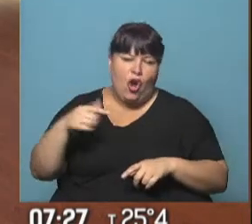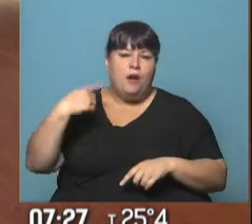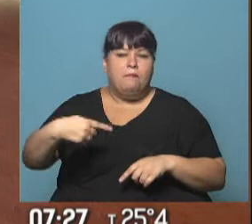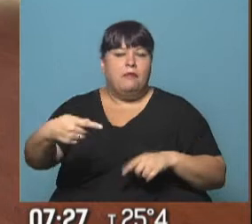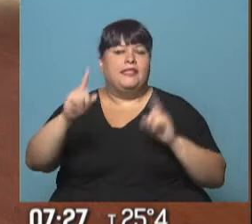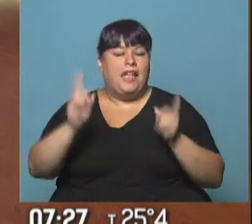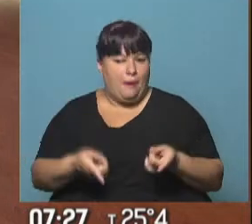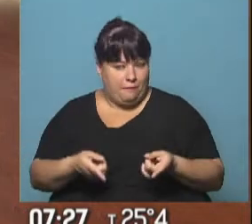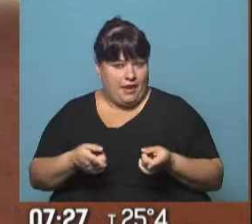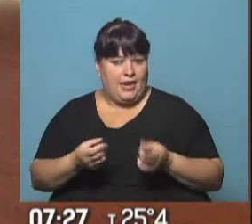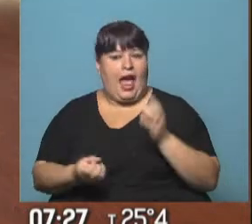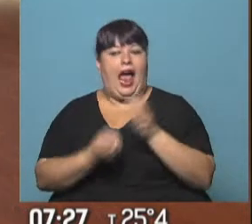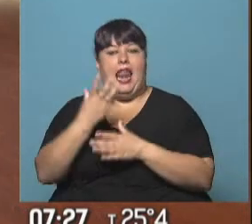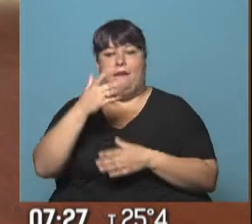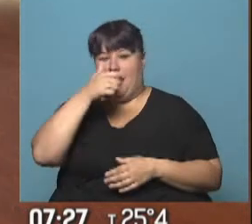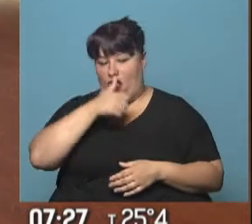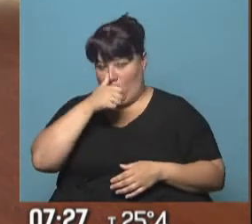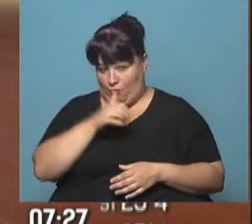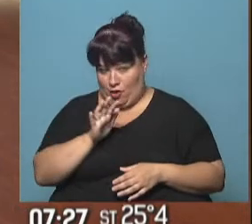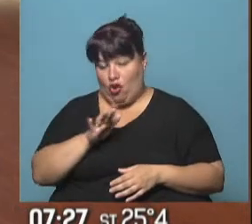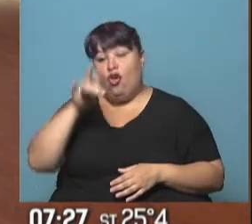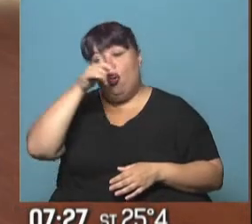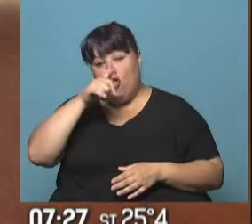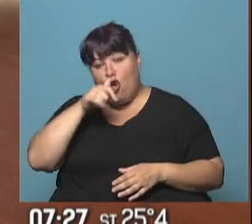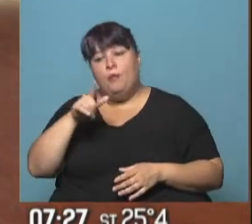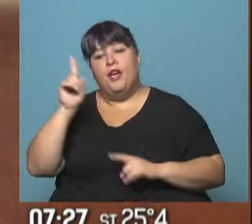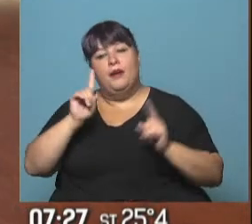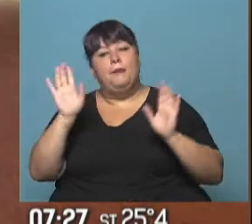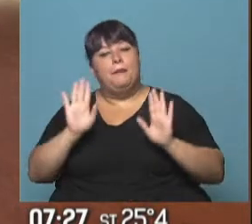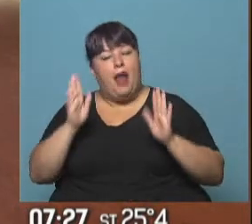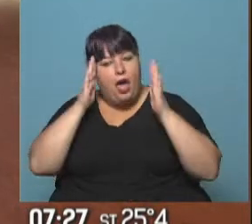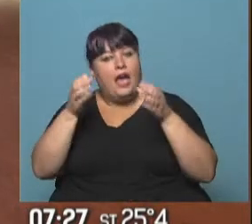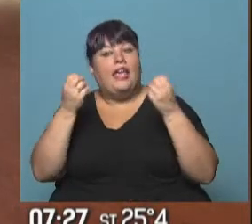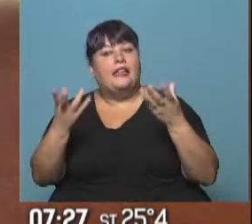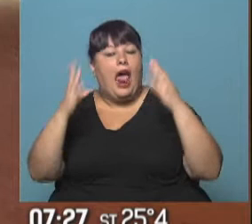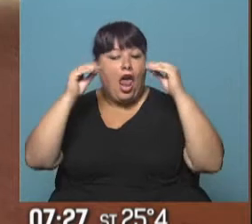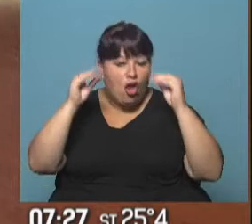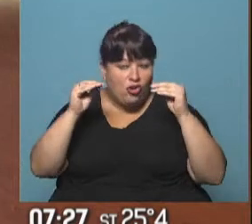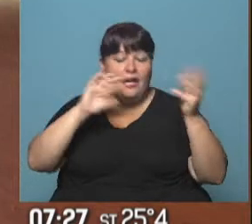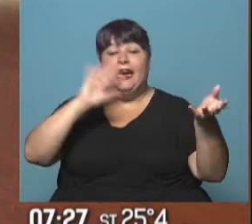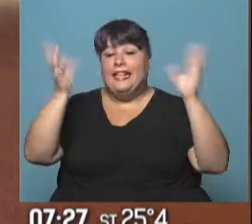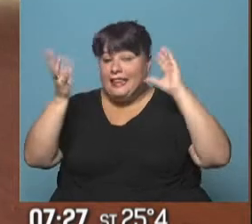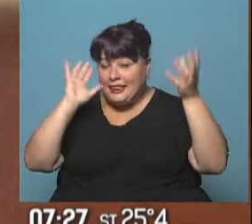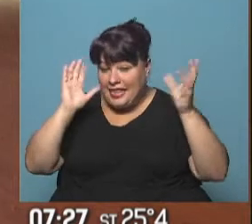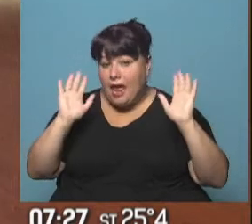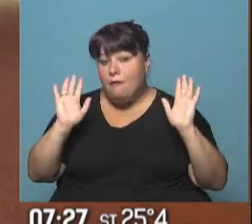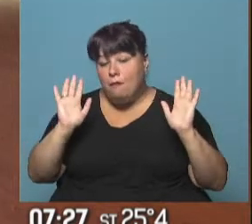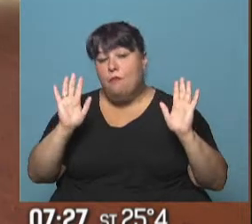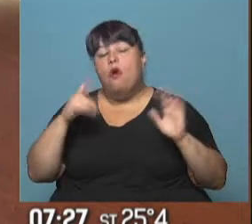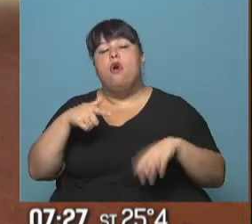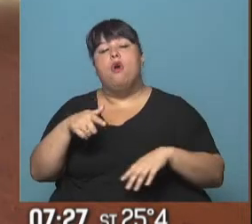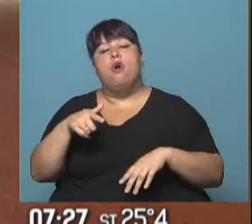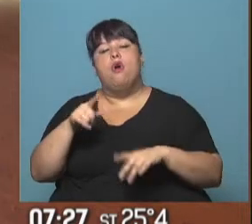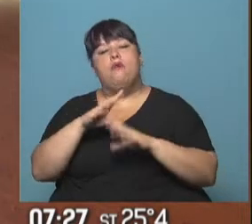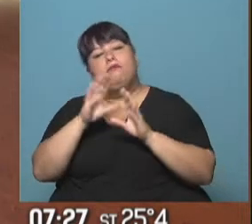extender también para la mañana del domingo. El domingo muchos están poniendo el foco, ¿qué va a pasar a la noche? Las condiciones meteorológicas tendrán